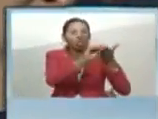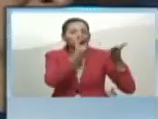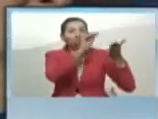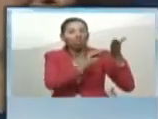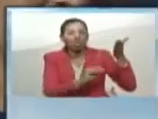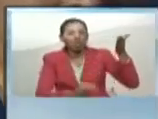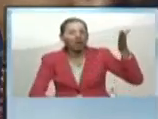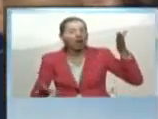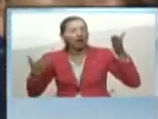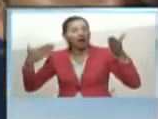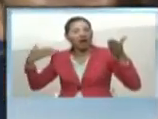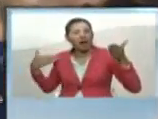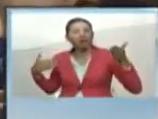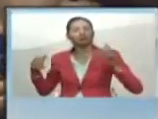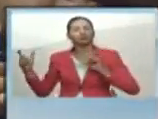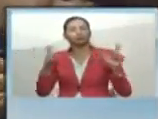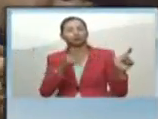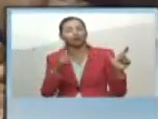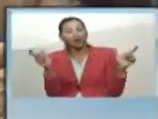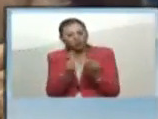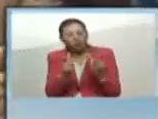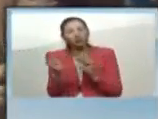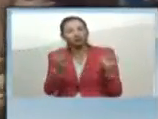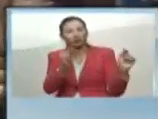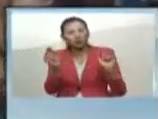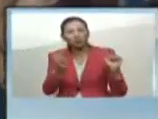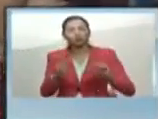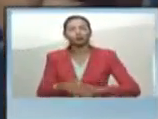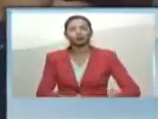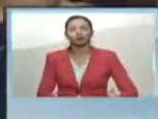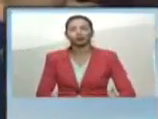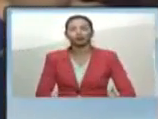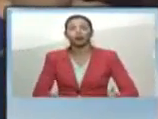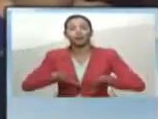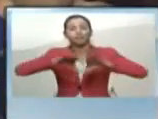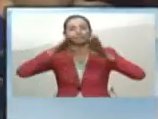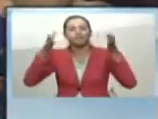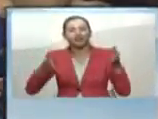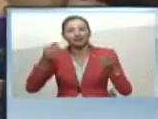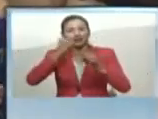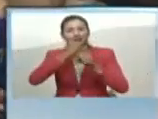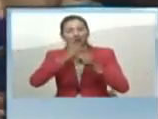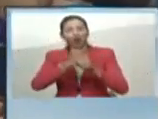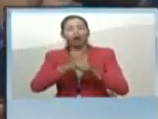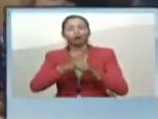todos estos días que hemos estado en mesas de trabajo,